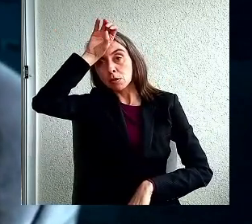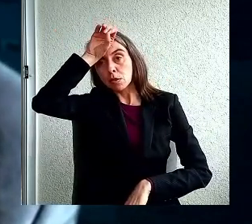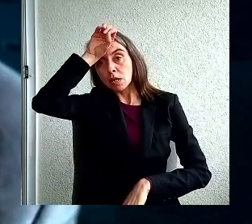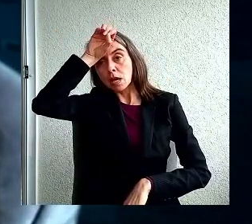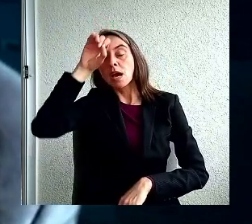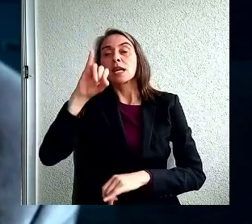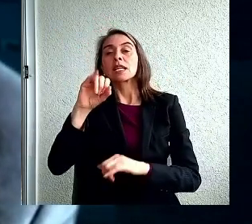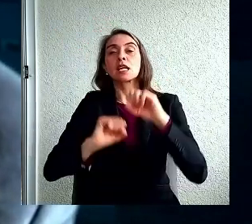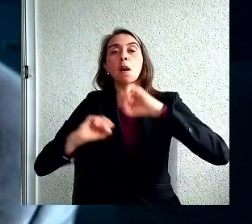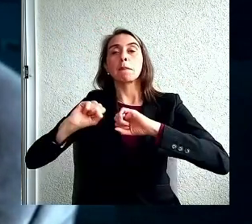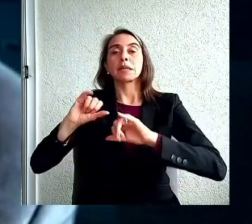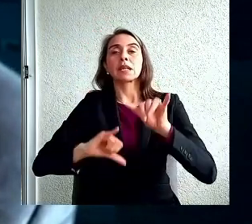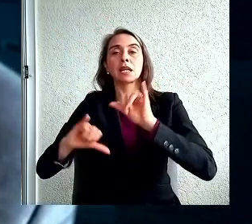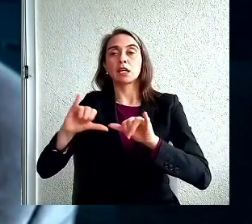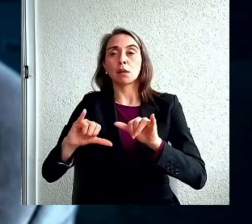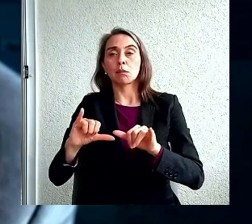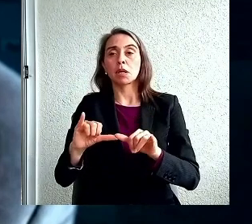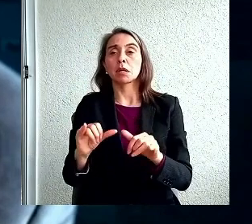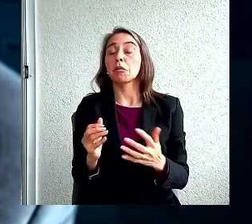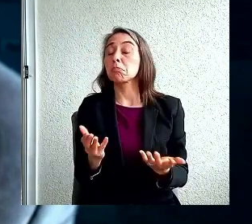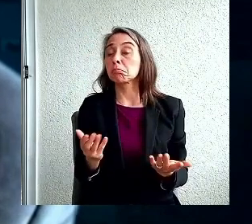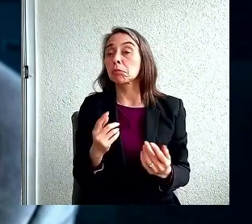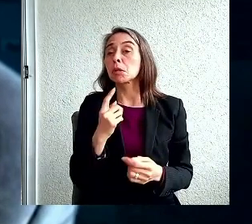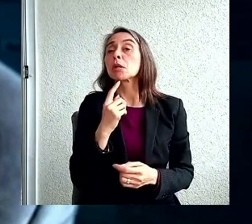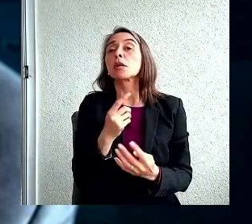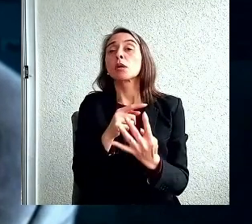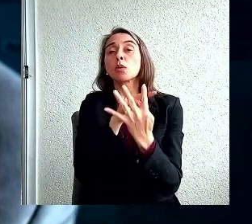No sé si hay alguno de ustedes que